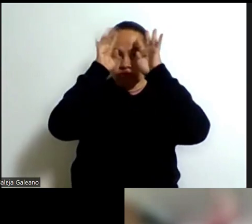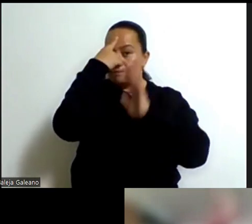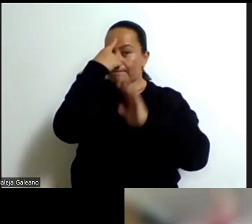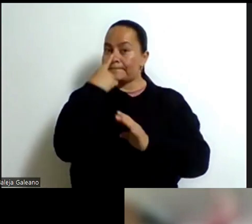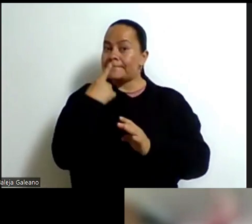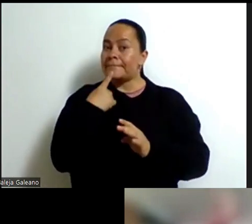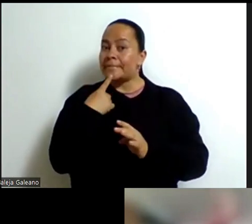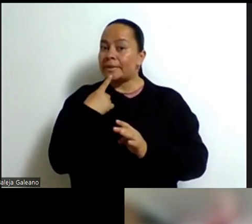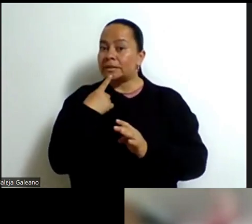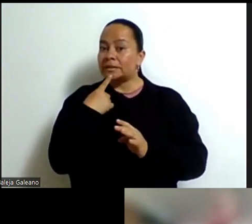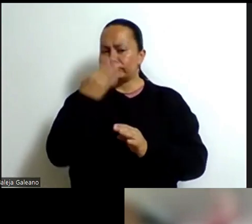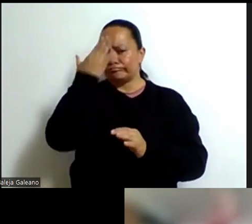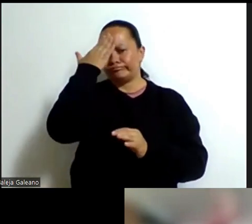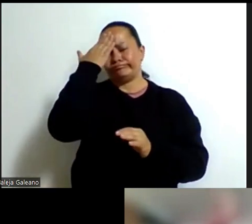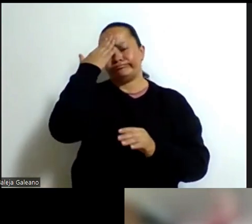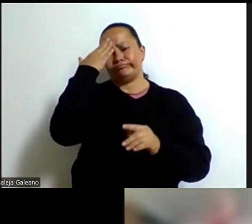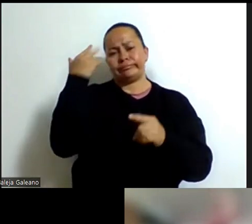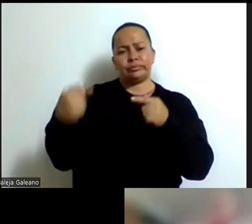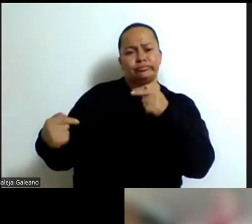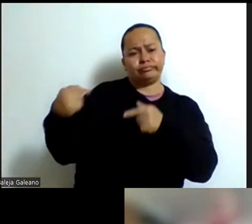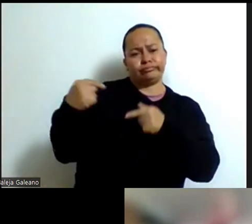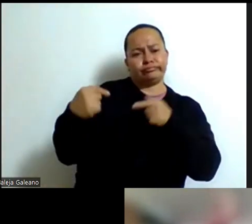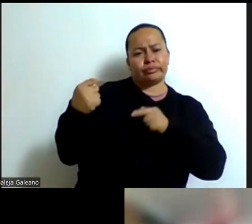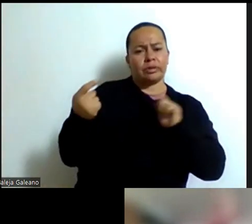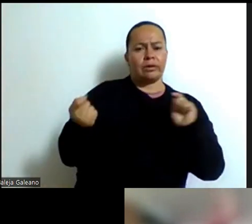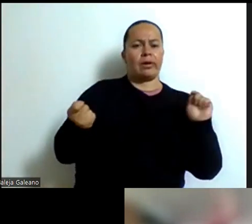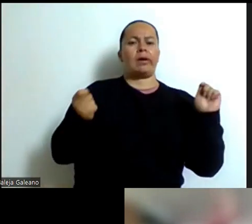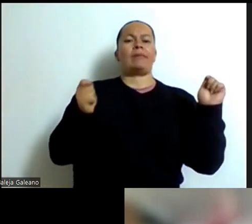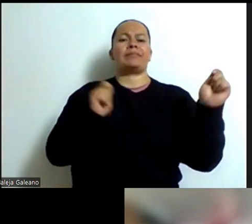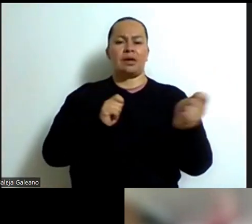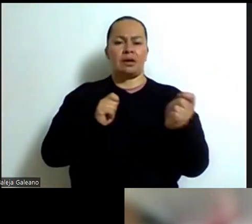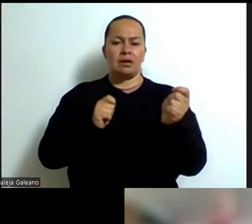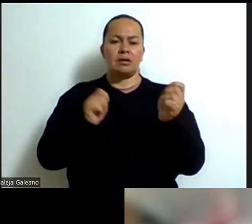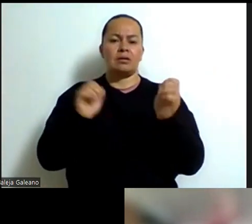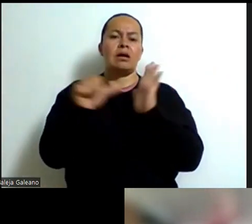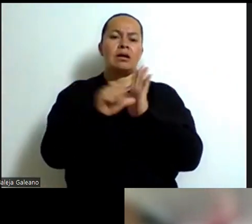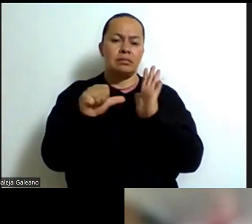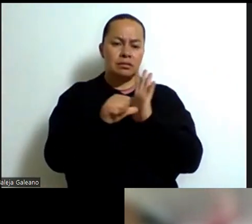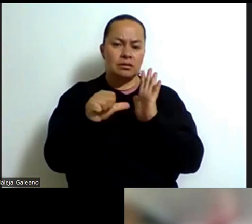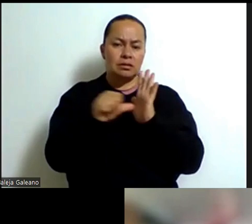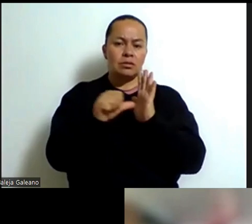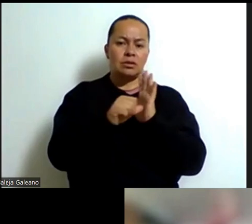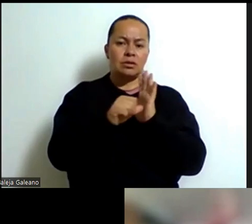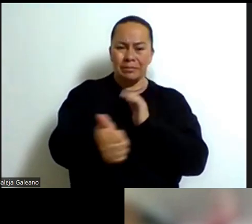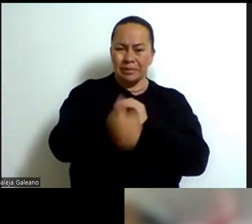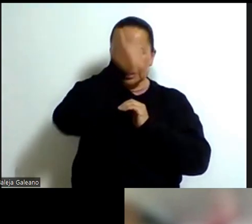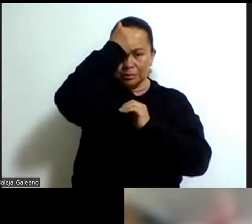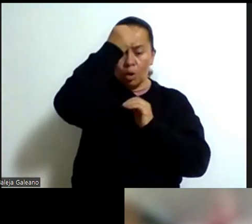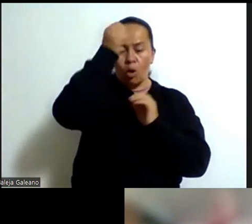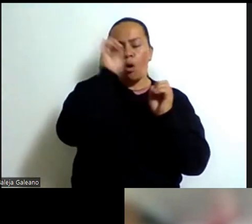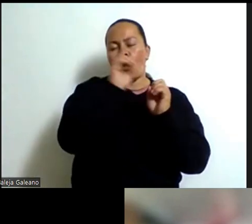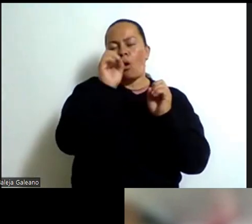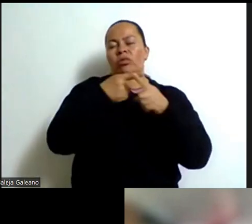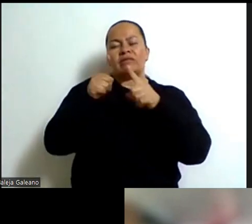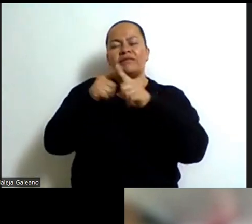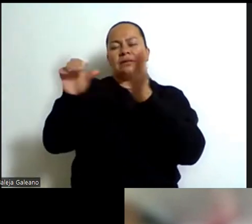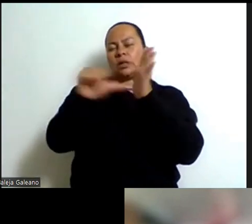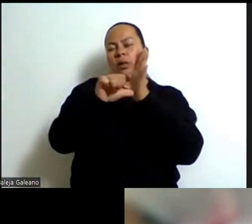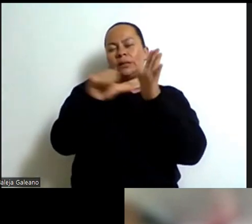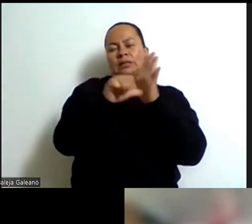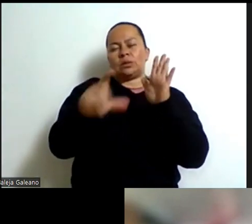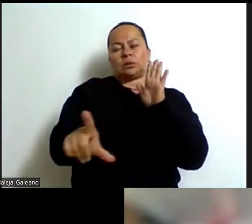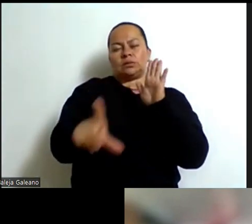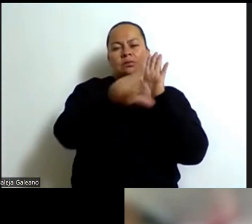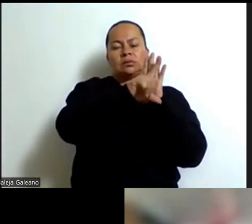todo un debate poder Modificar el artículo precisamente o varios de los artículos de esta ley